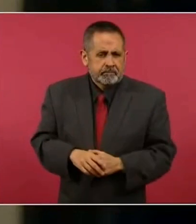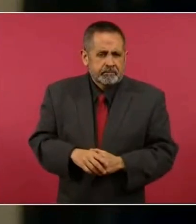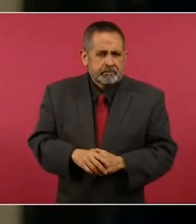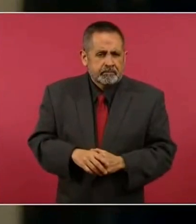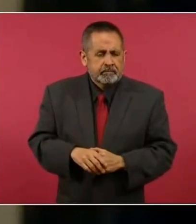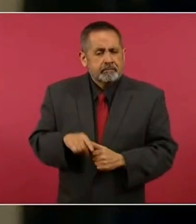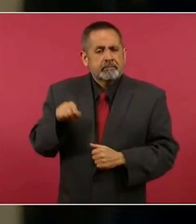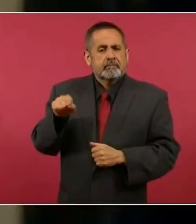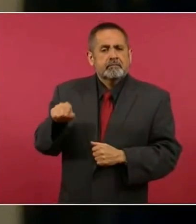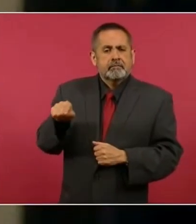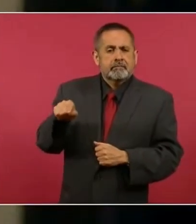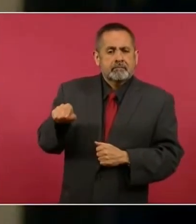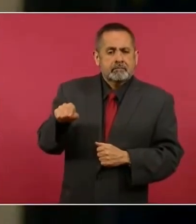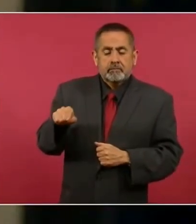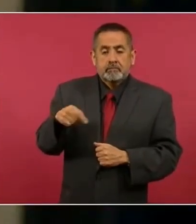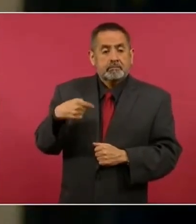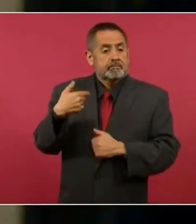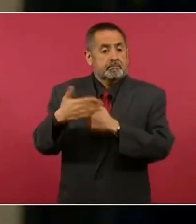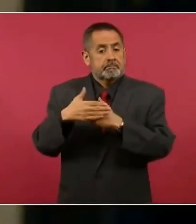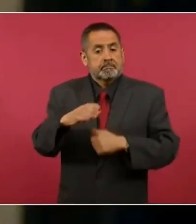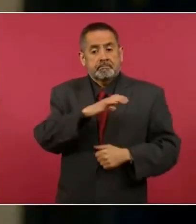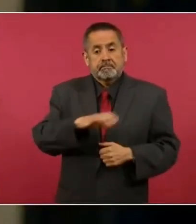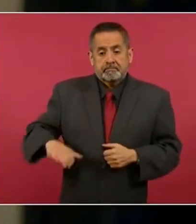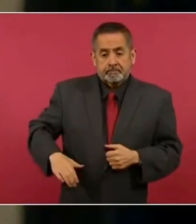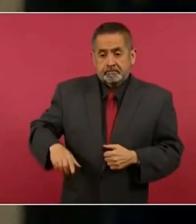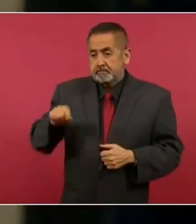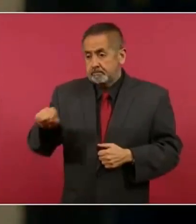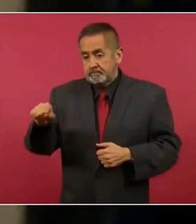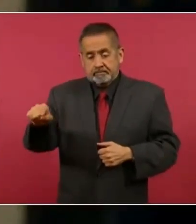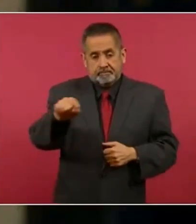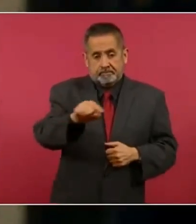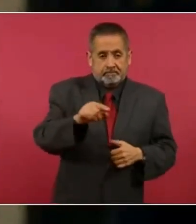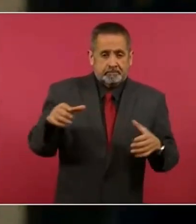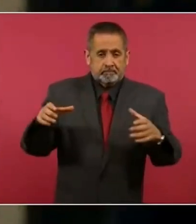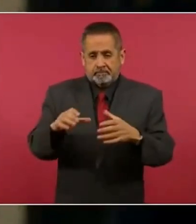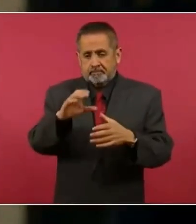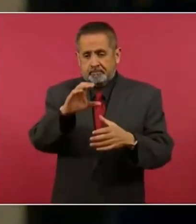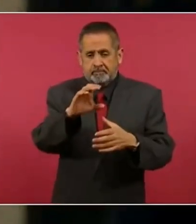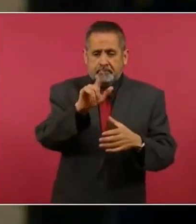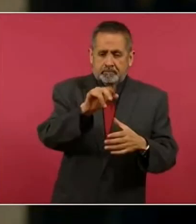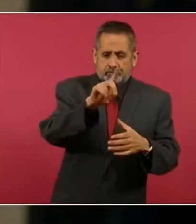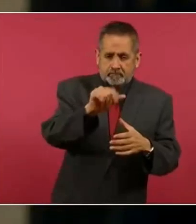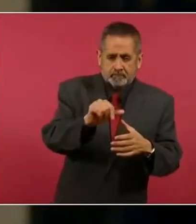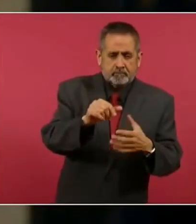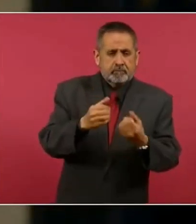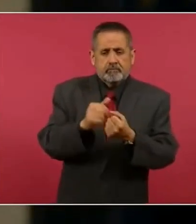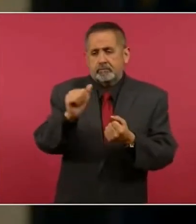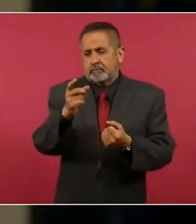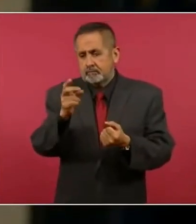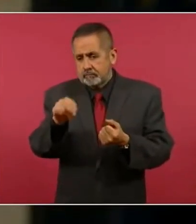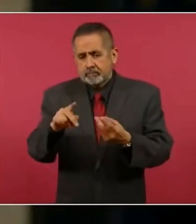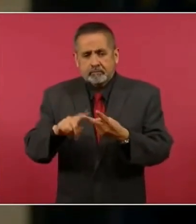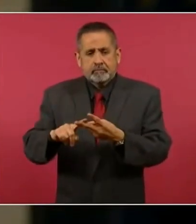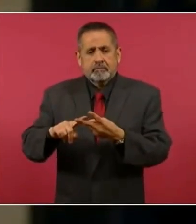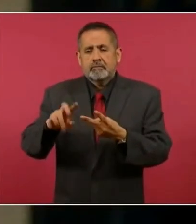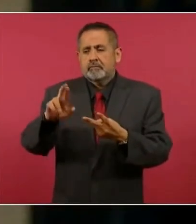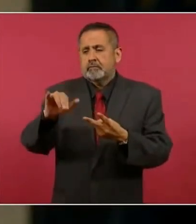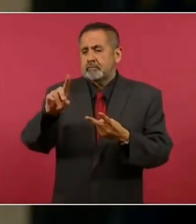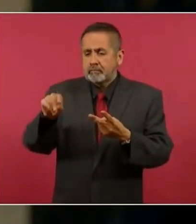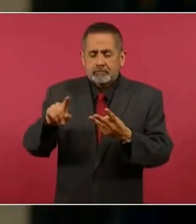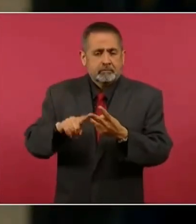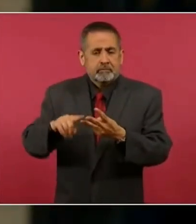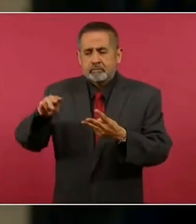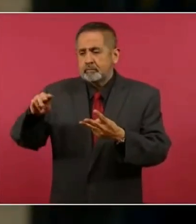Parece ser que los candidatos de los ánimos entre los grupos de Claudia Sheinbaum, Adán Augusto, Marcelo Ebrard y Ricardo